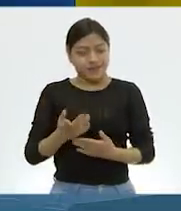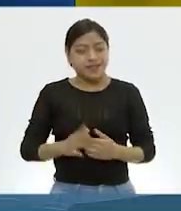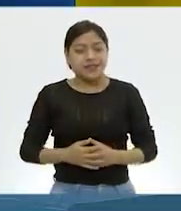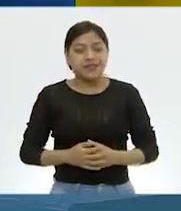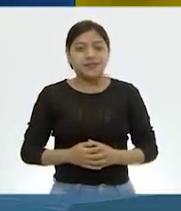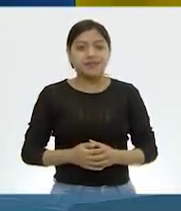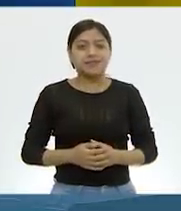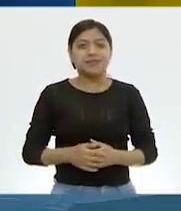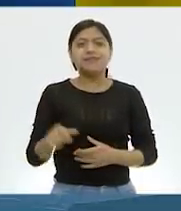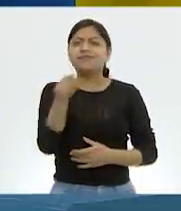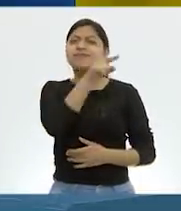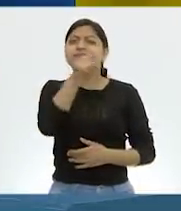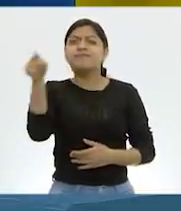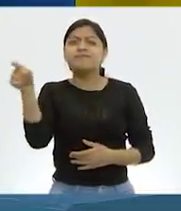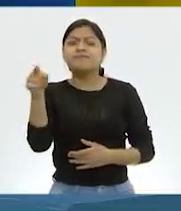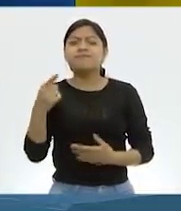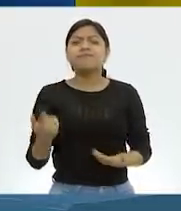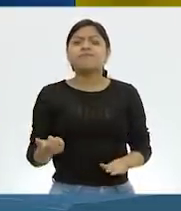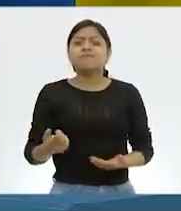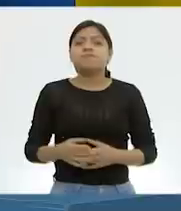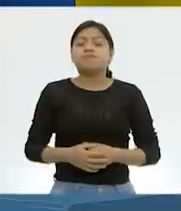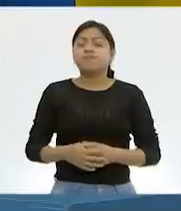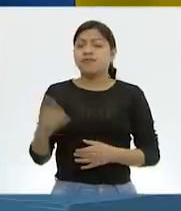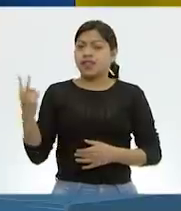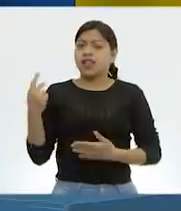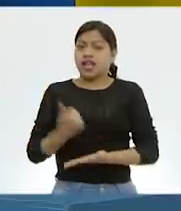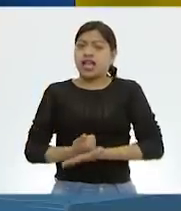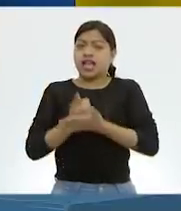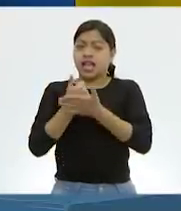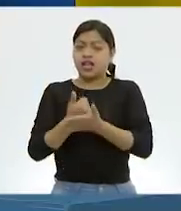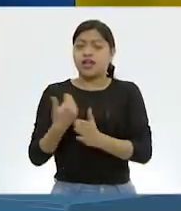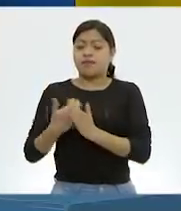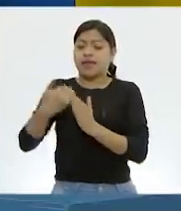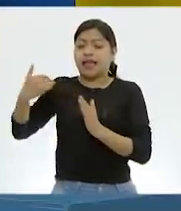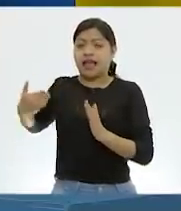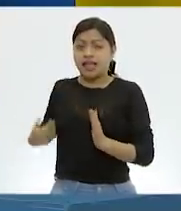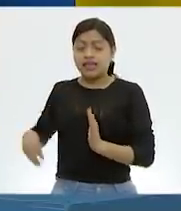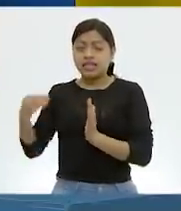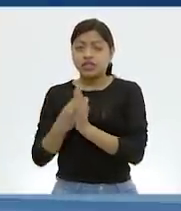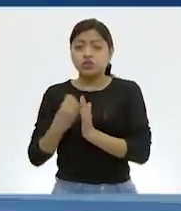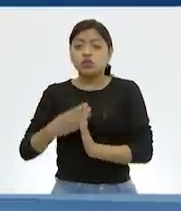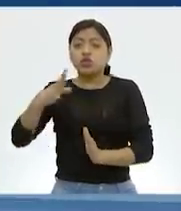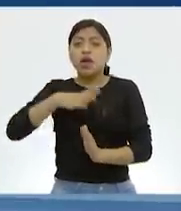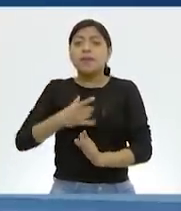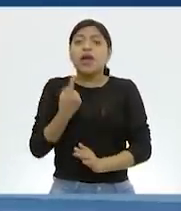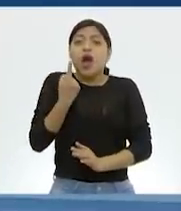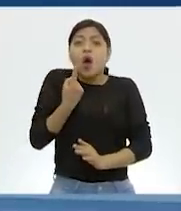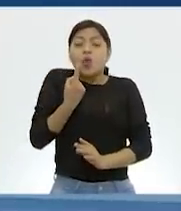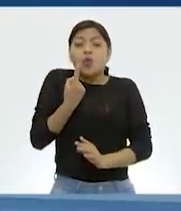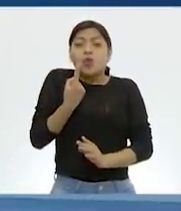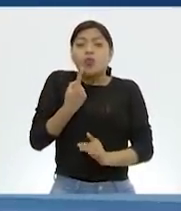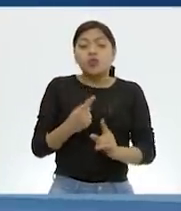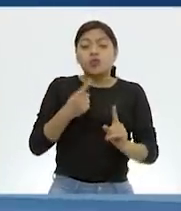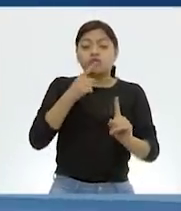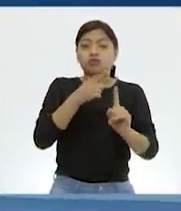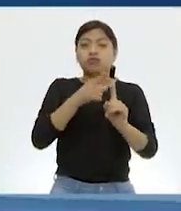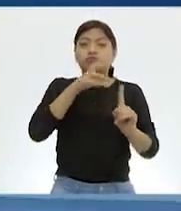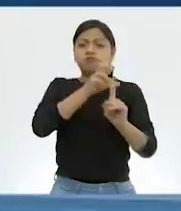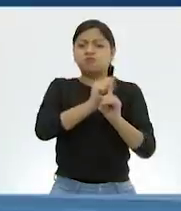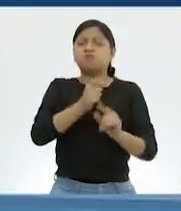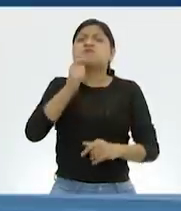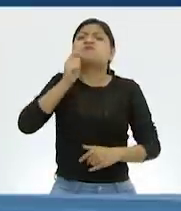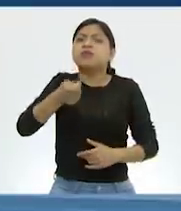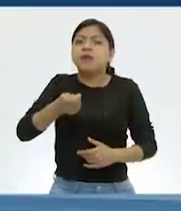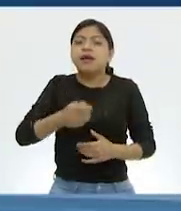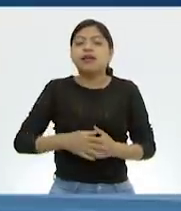¿Y alguno de ustedes me ayuda a recordar cuál fue el reto de la clase anterior? Yo, maestra, yo.